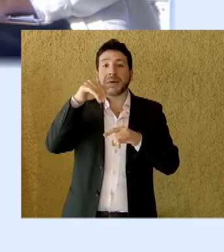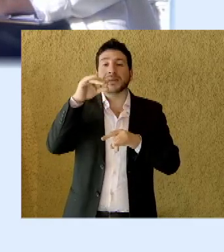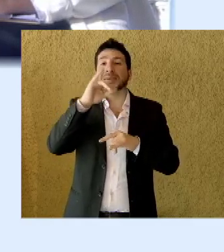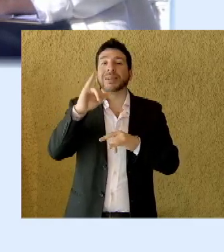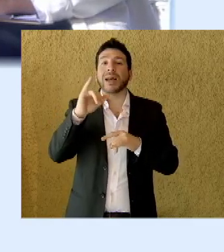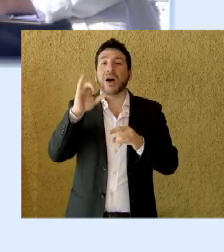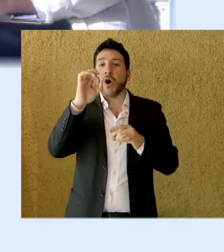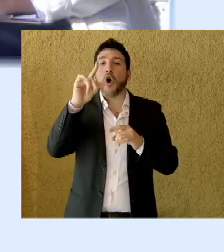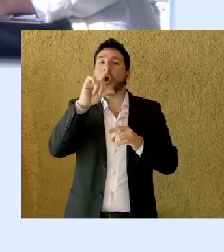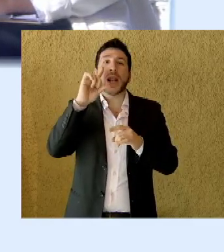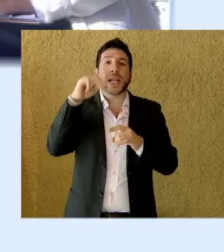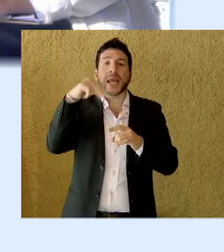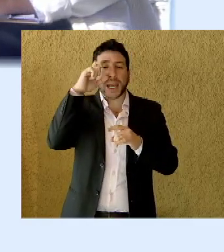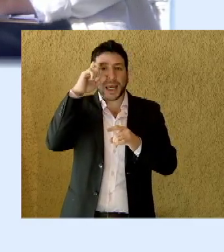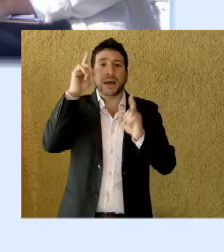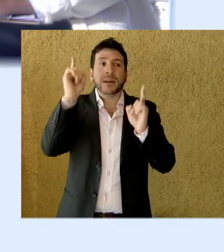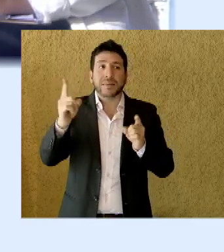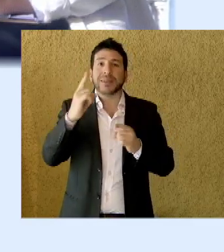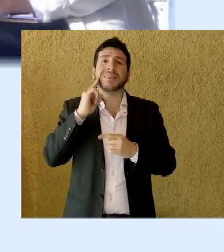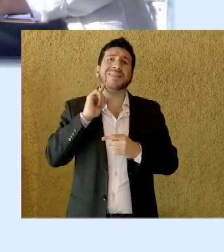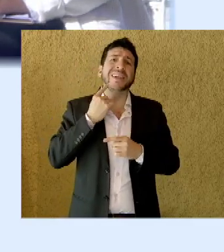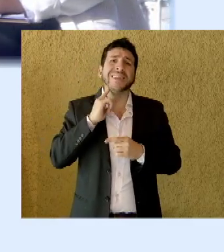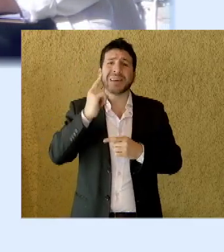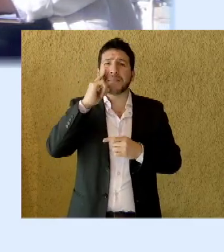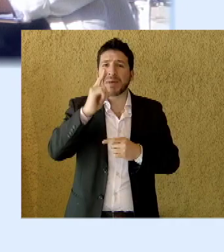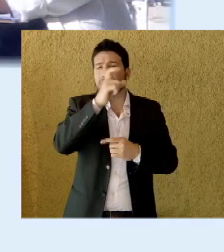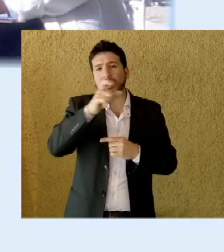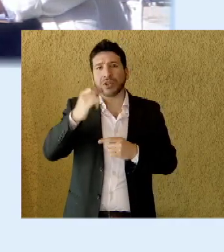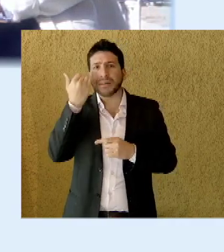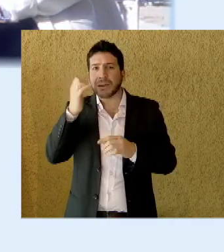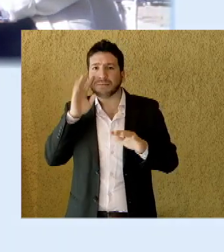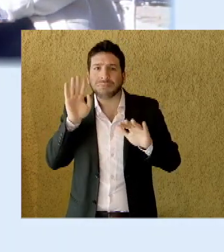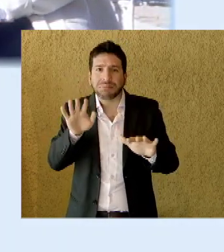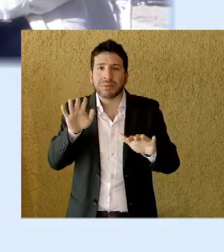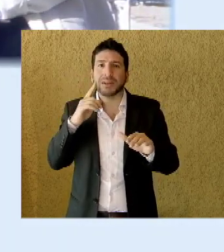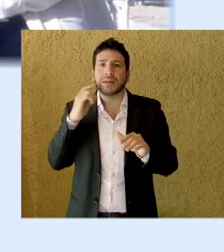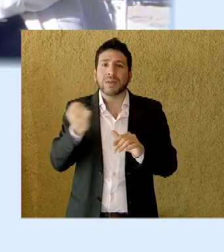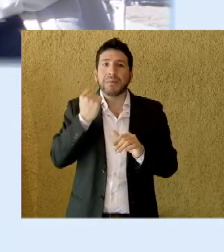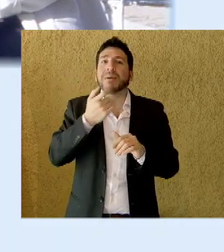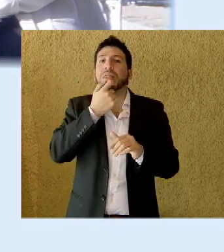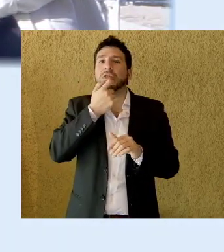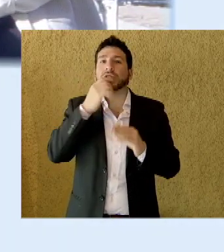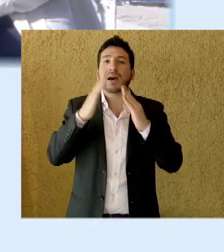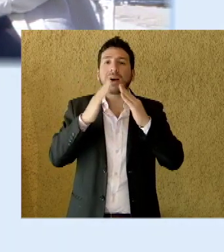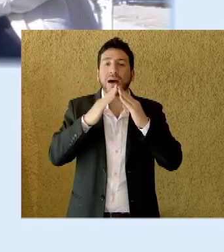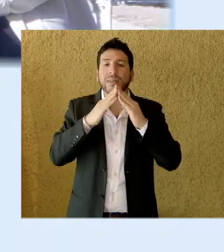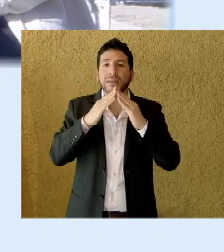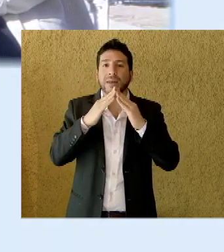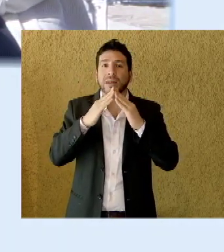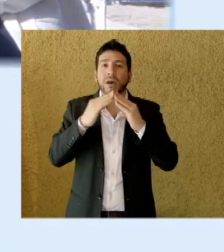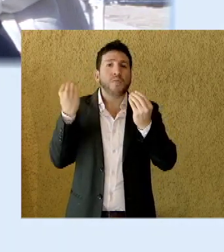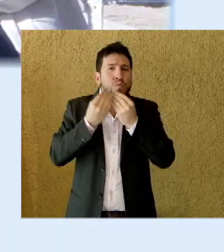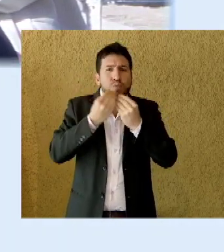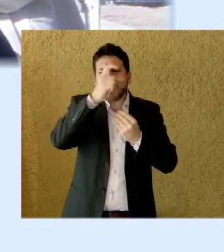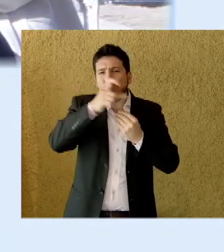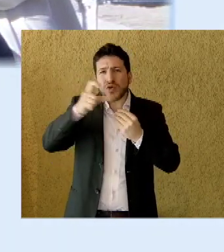www.radiomz.online, y atención porque son más de 13.000 las personas que nos siguen por la plataforma Mendoza en Casa. Realmente es mucha la gente que se ha